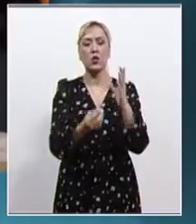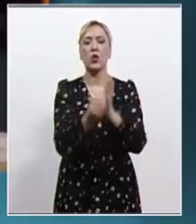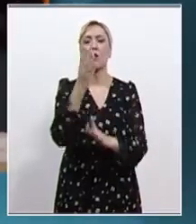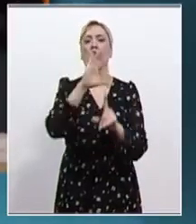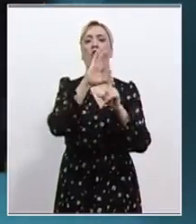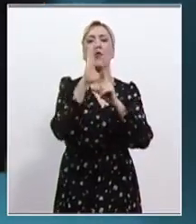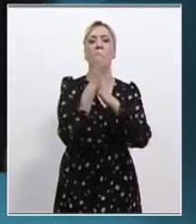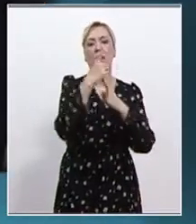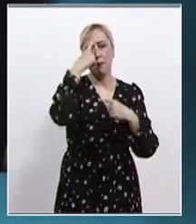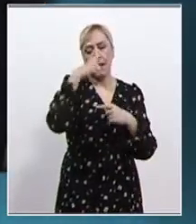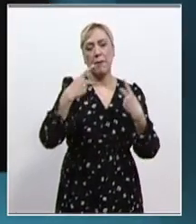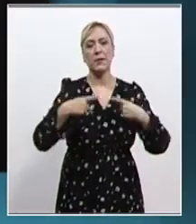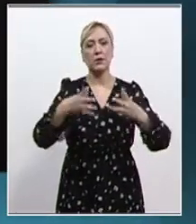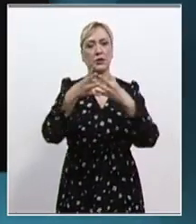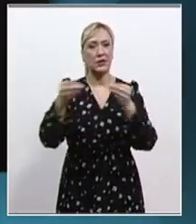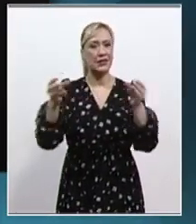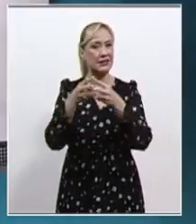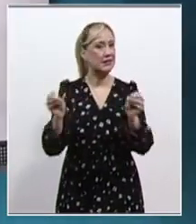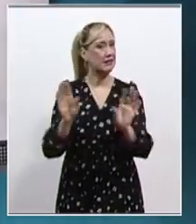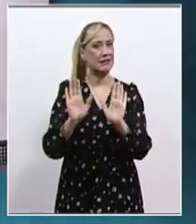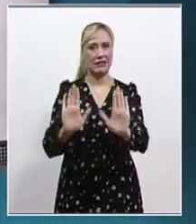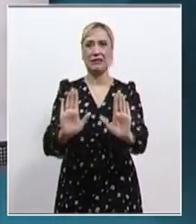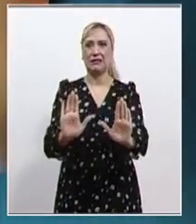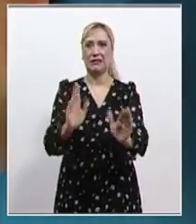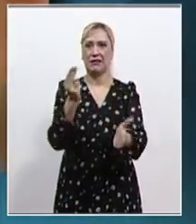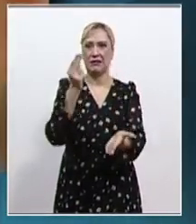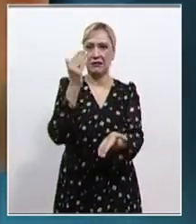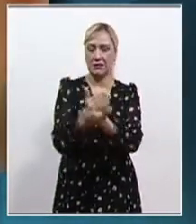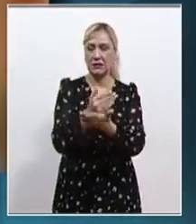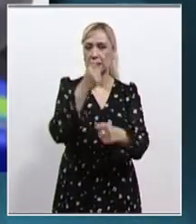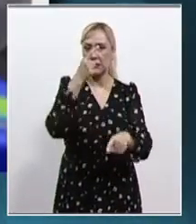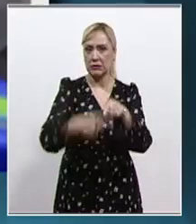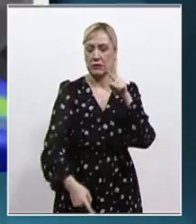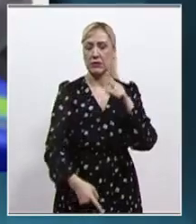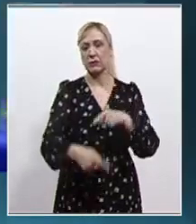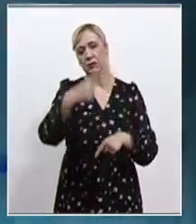las desapariciones y una política nacional para eliminarlas.